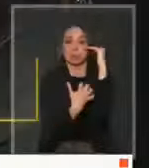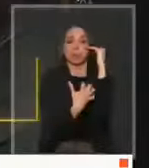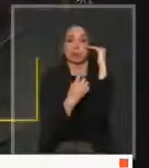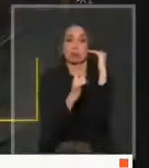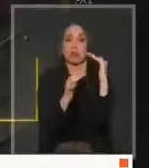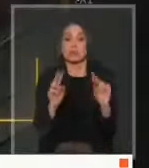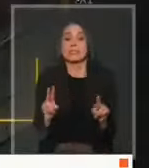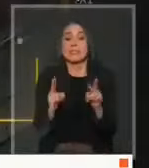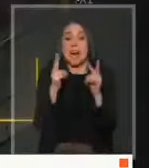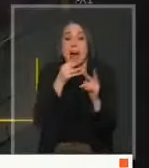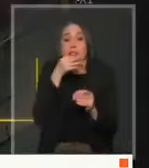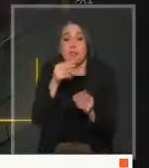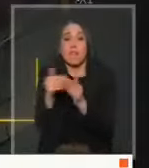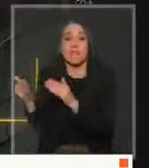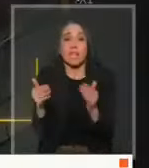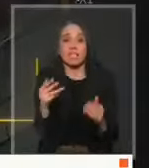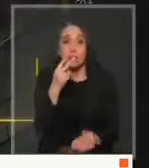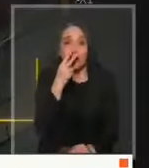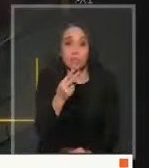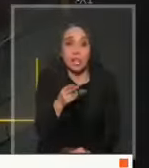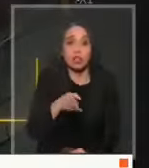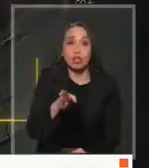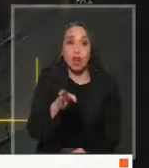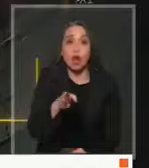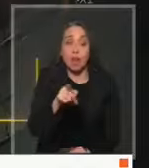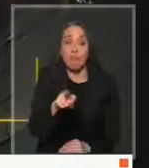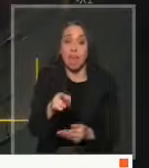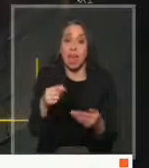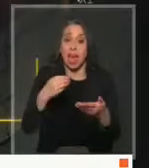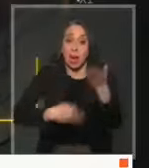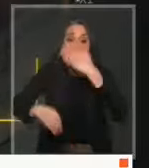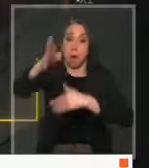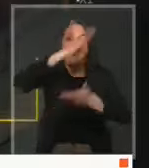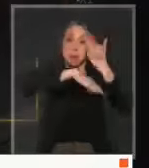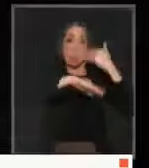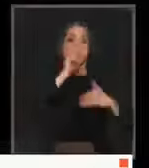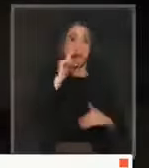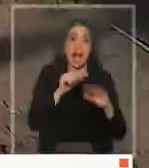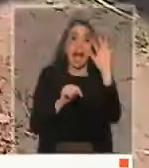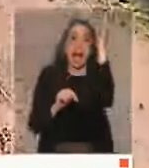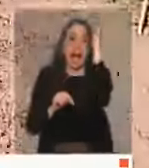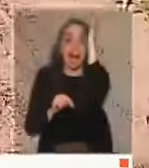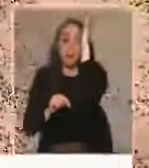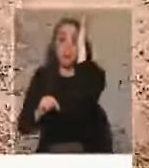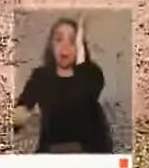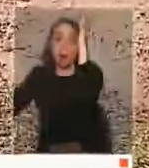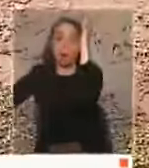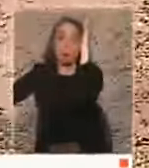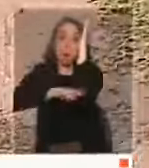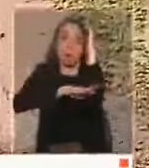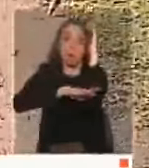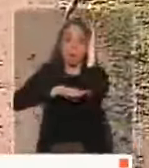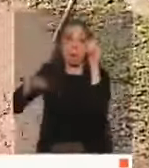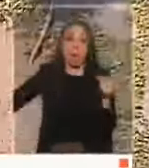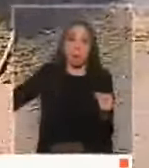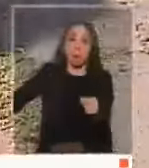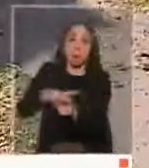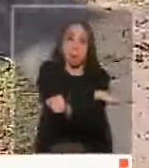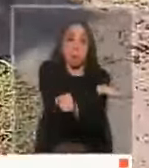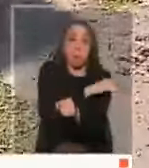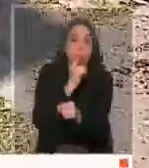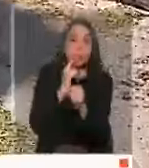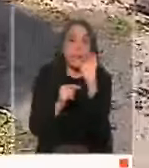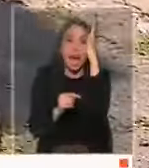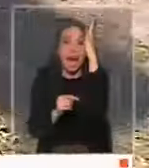vecinos. Todavía quedan las huellas del accidente. ¿Y aquí había un árbol? Un árbol que ahí está la muestra, está el